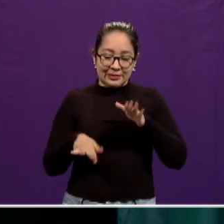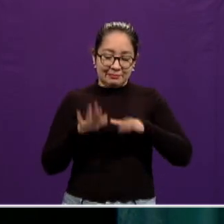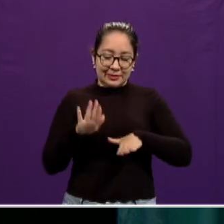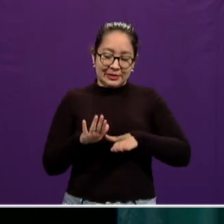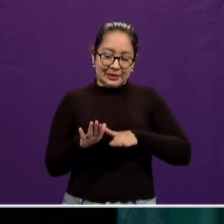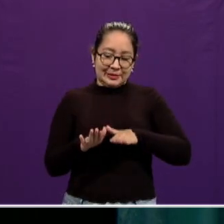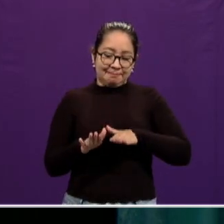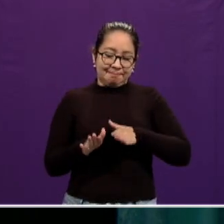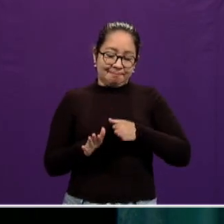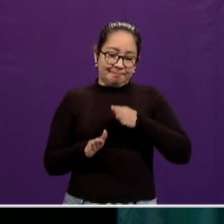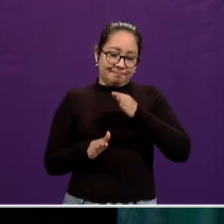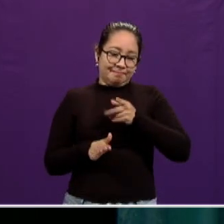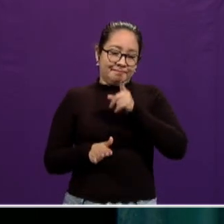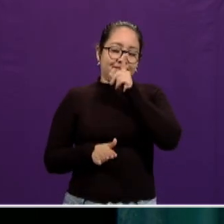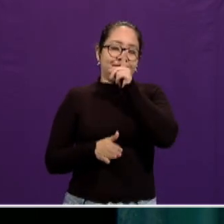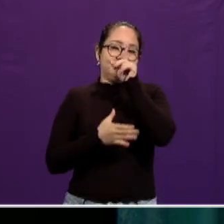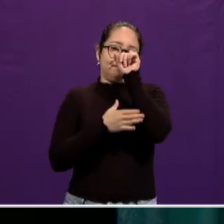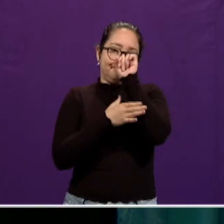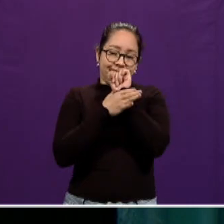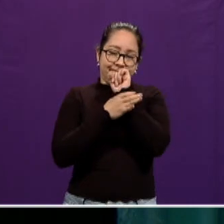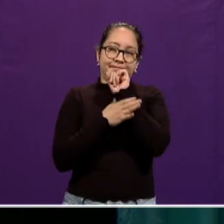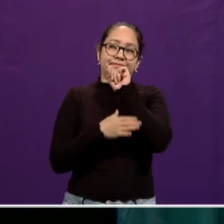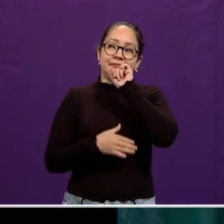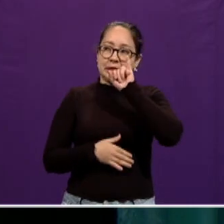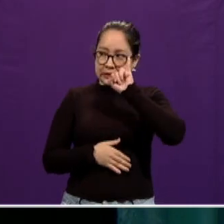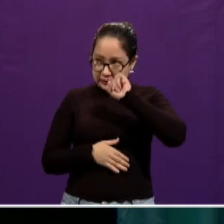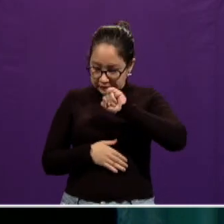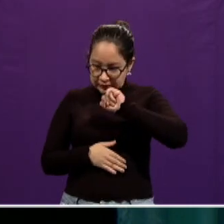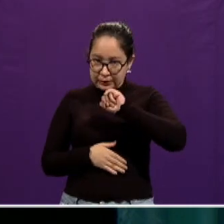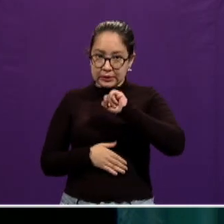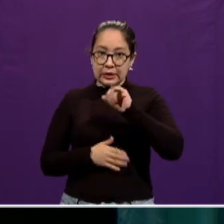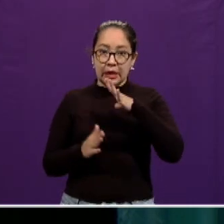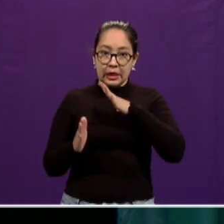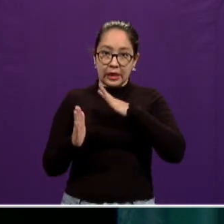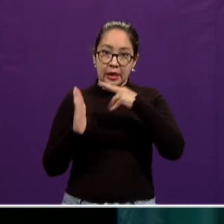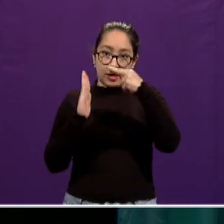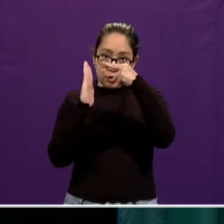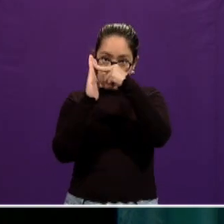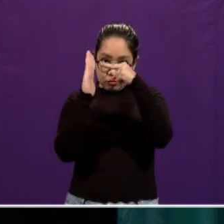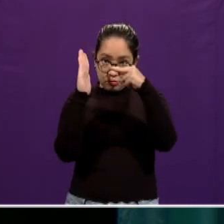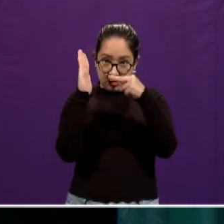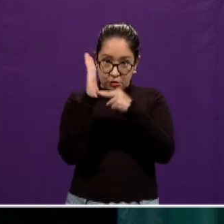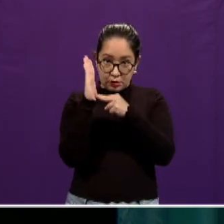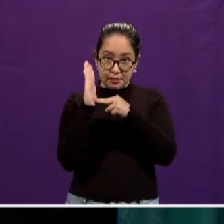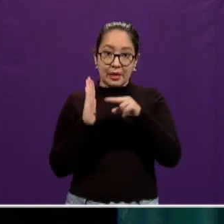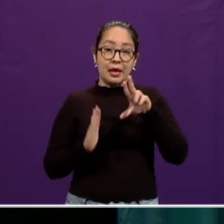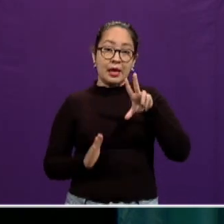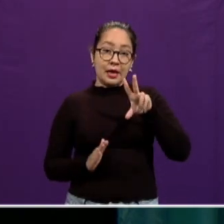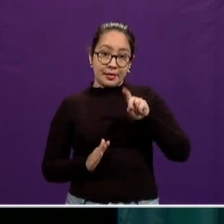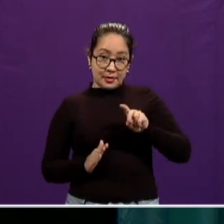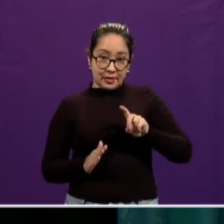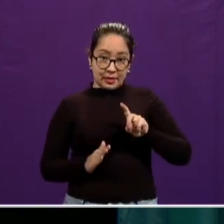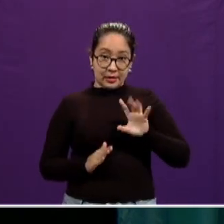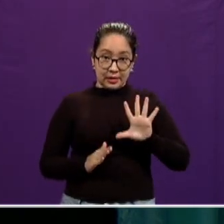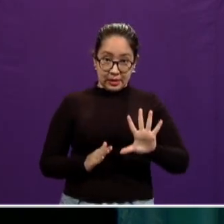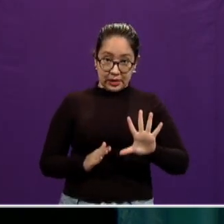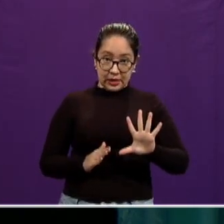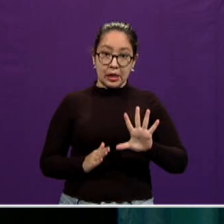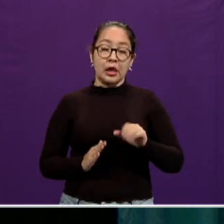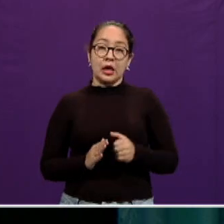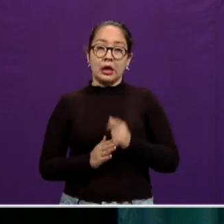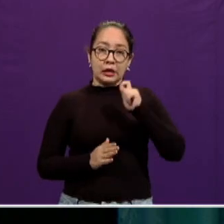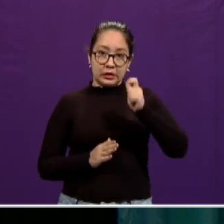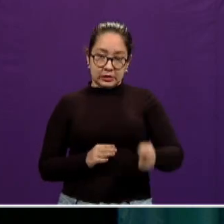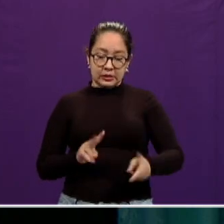¿no? Uh-huh. Más que aguantar, ¿no? Y, por ejemplo, entró la norma 35 al país, que es la norma de precisamente